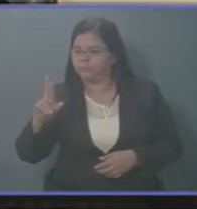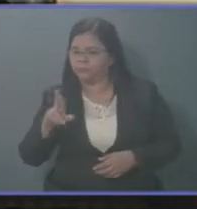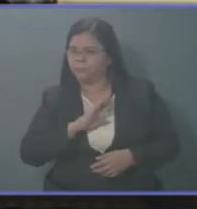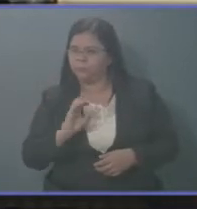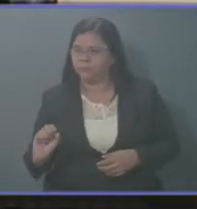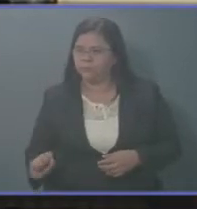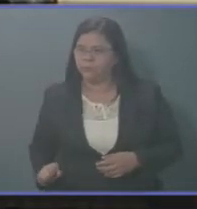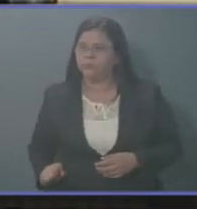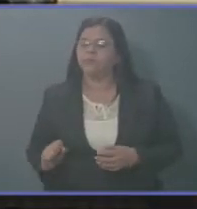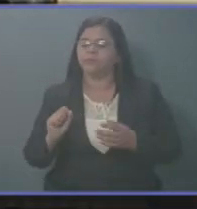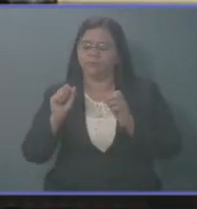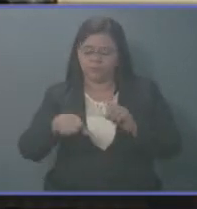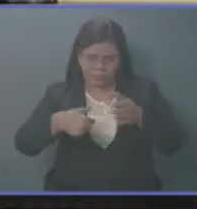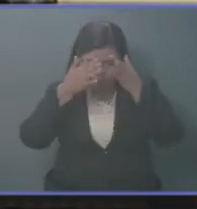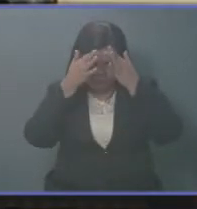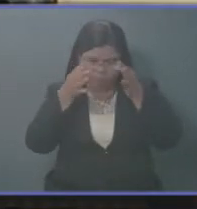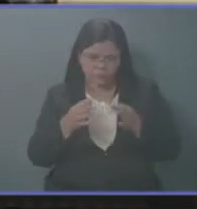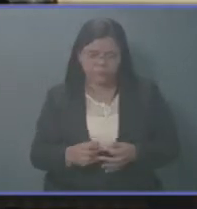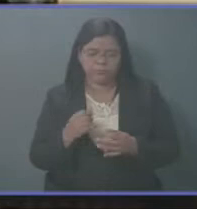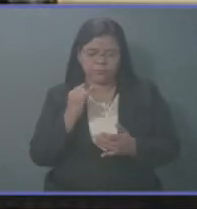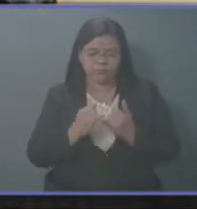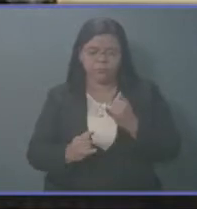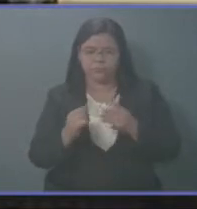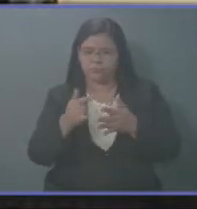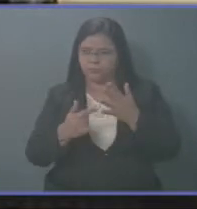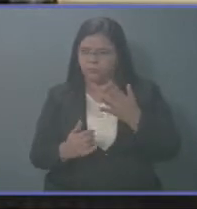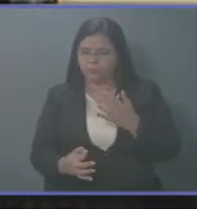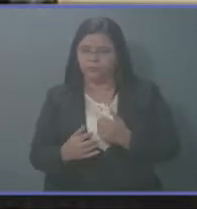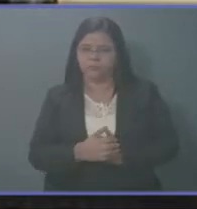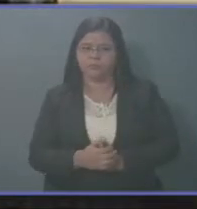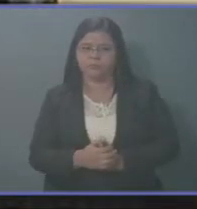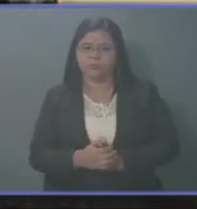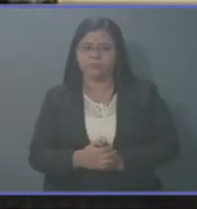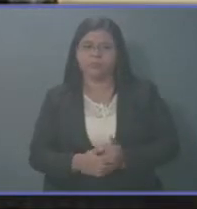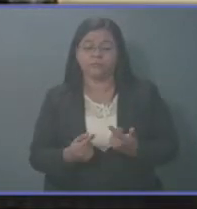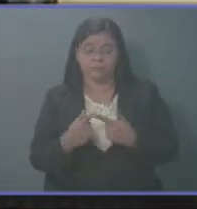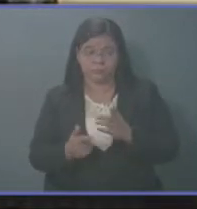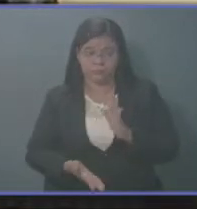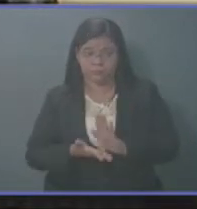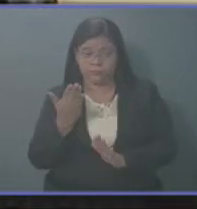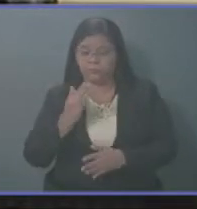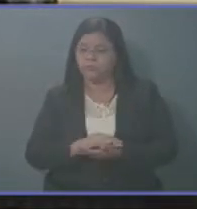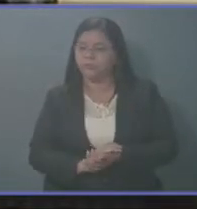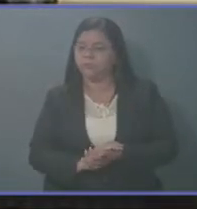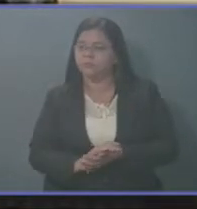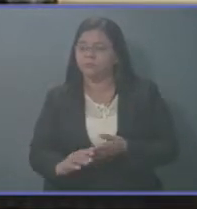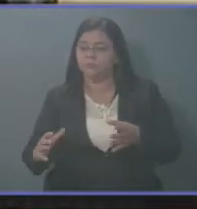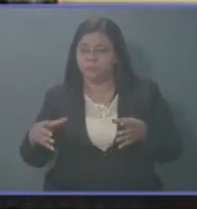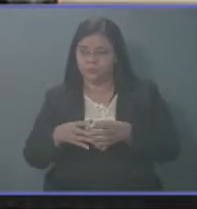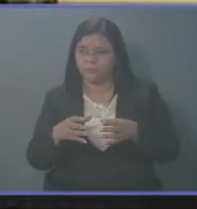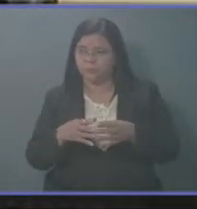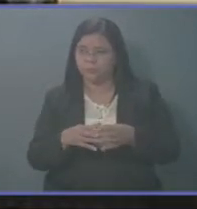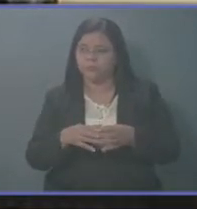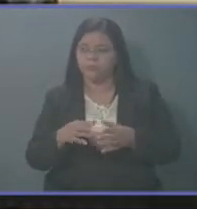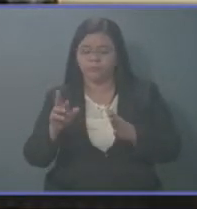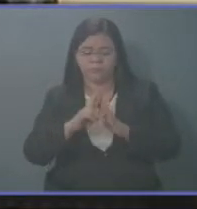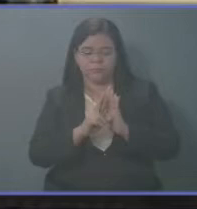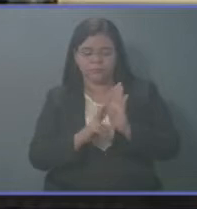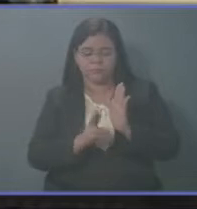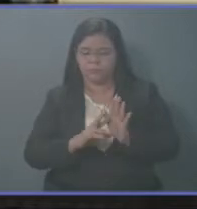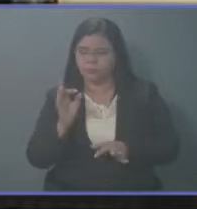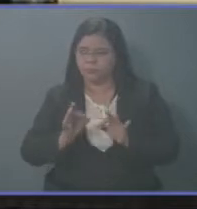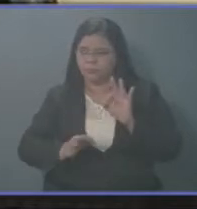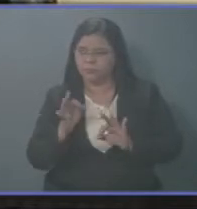Salvador dictar la normativa correspondiente. Adicionalmente a ello existe un conjunto de normas jurídicas de carácter técnico, entre las que se